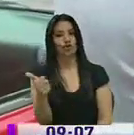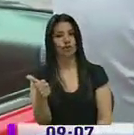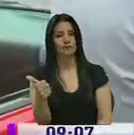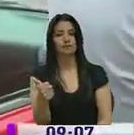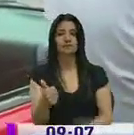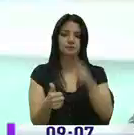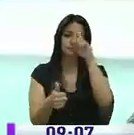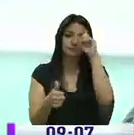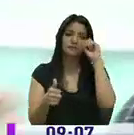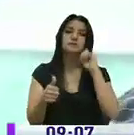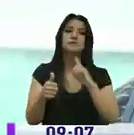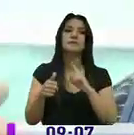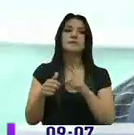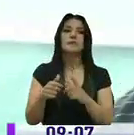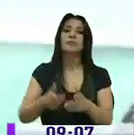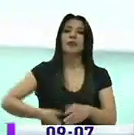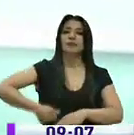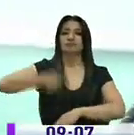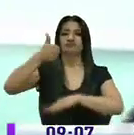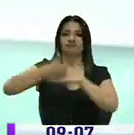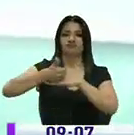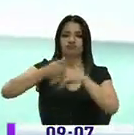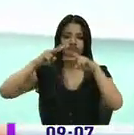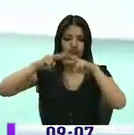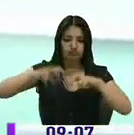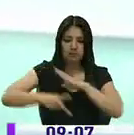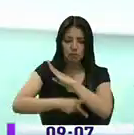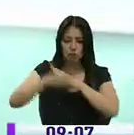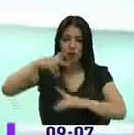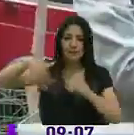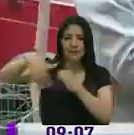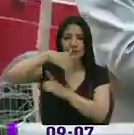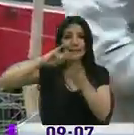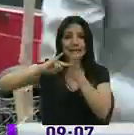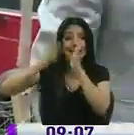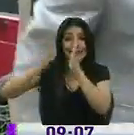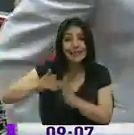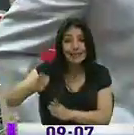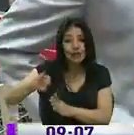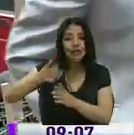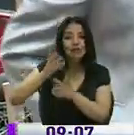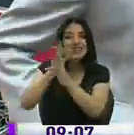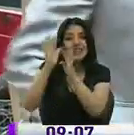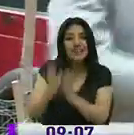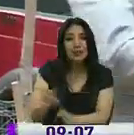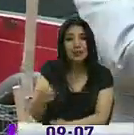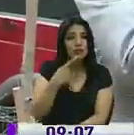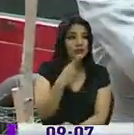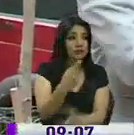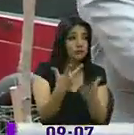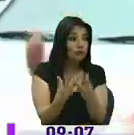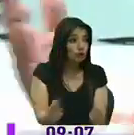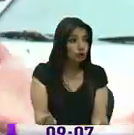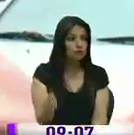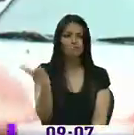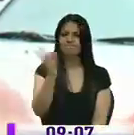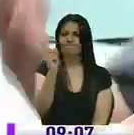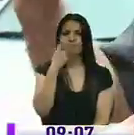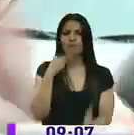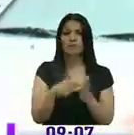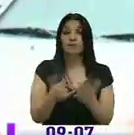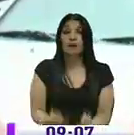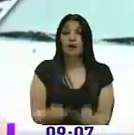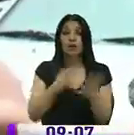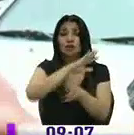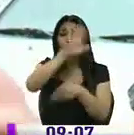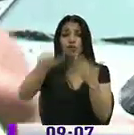conforman el colegio de ingenieros geólogos mineros petroleros y ambientales ese planteamiento no es la salida por ejemplo en este momento